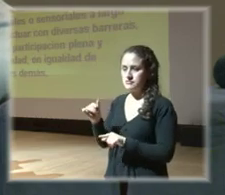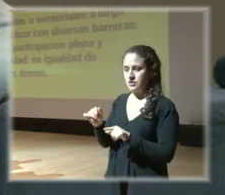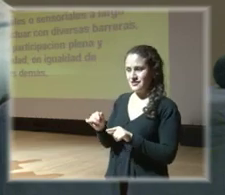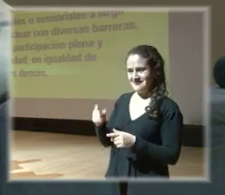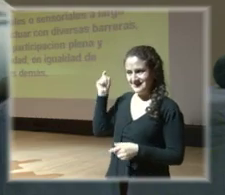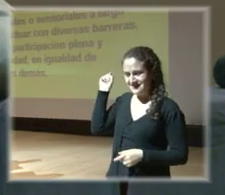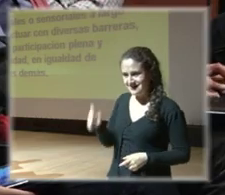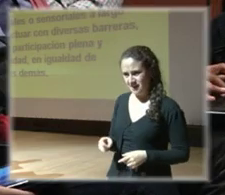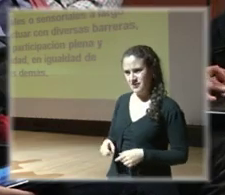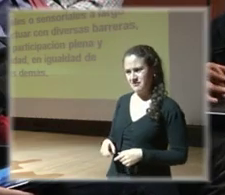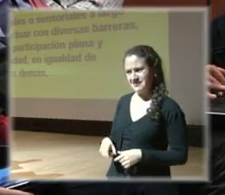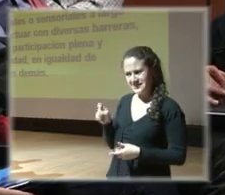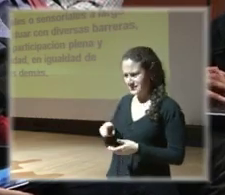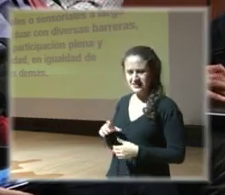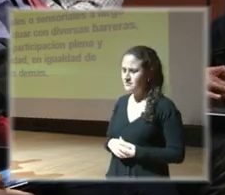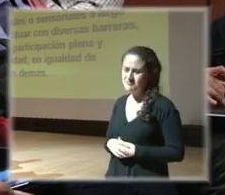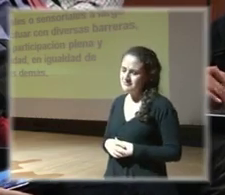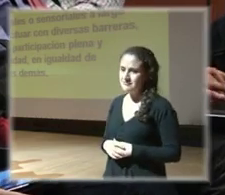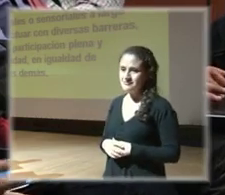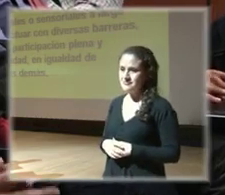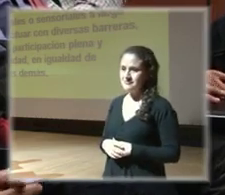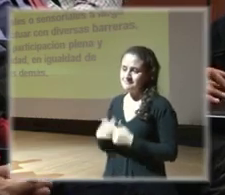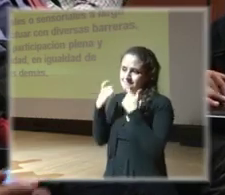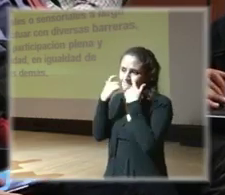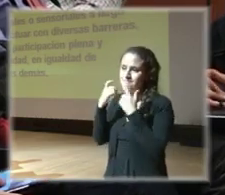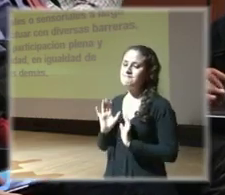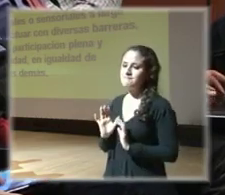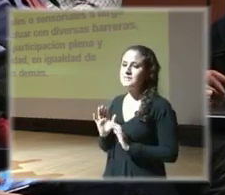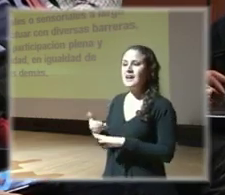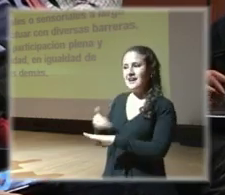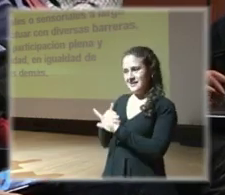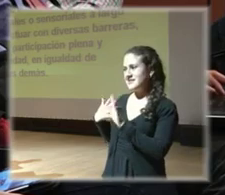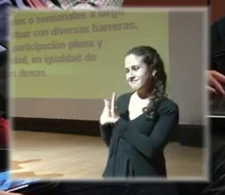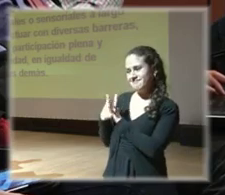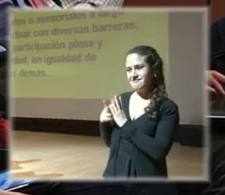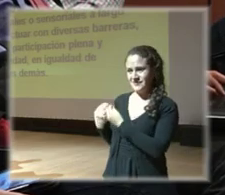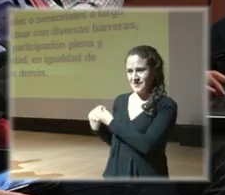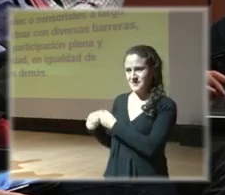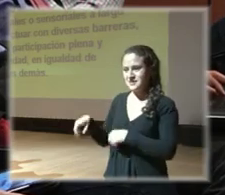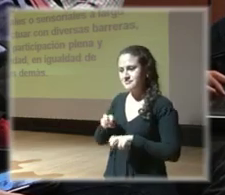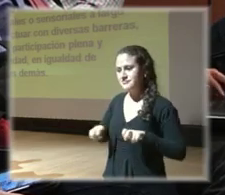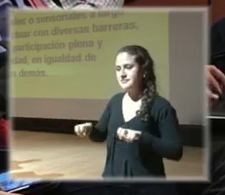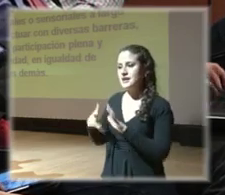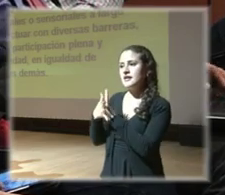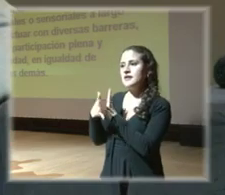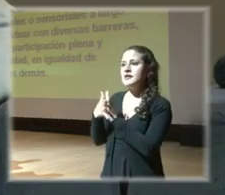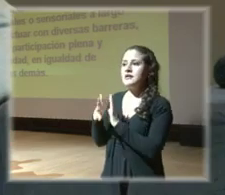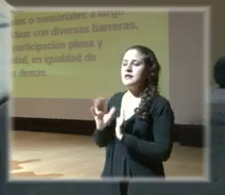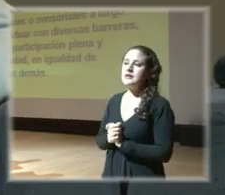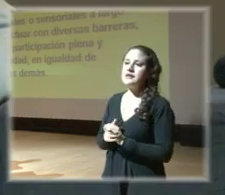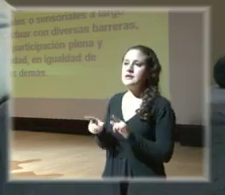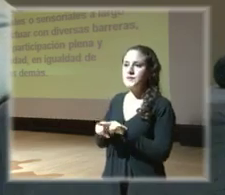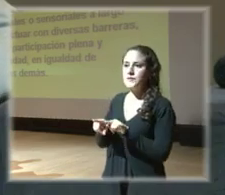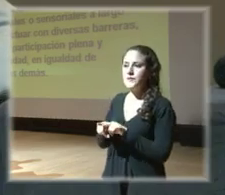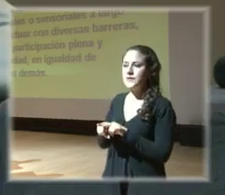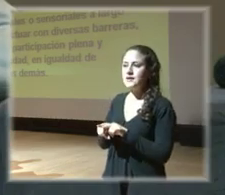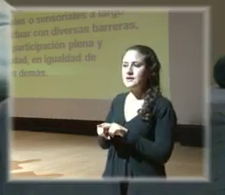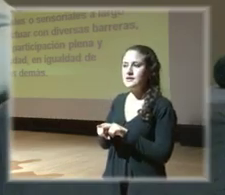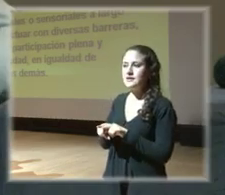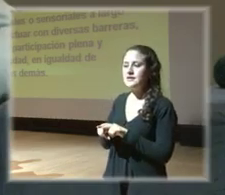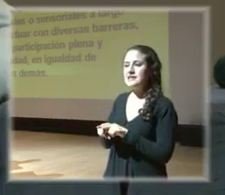llegar a ese extremo, y pues vemos las consecuencias que esto tiene, ¿no? Ya se decía aquí que, bueno, ha sido tal